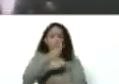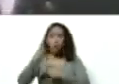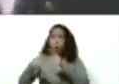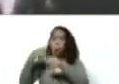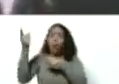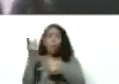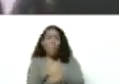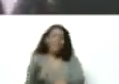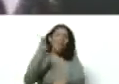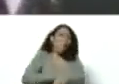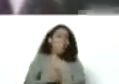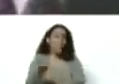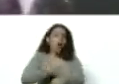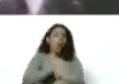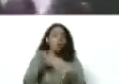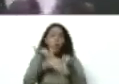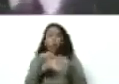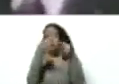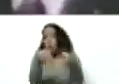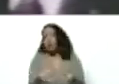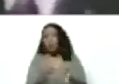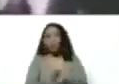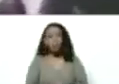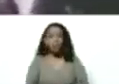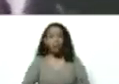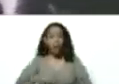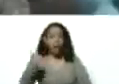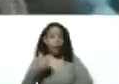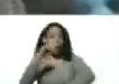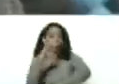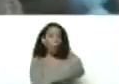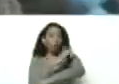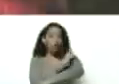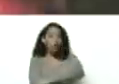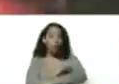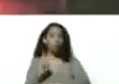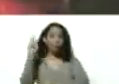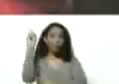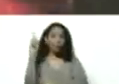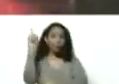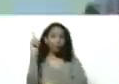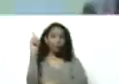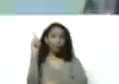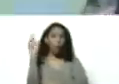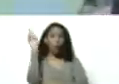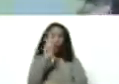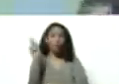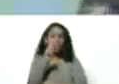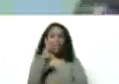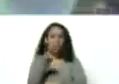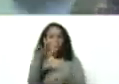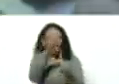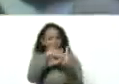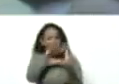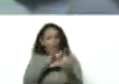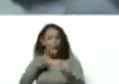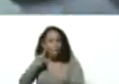Y esta derecha, precisamente, utilizando mañas y triquiñuelas,